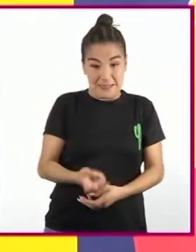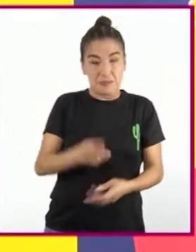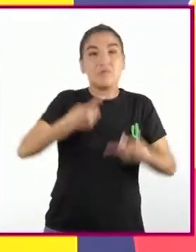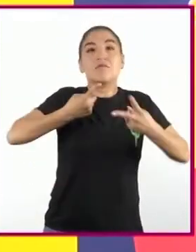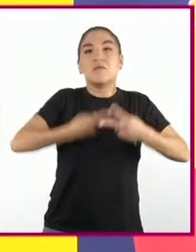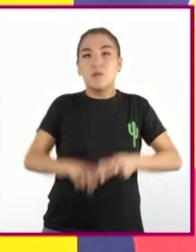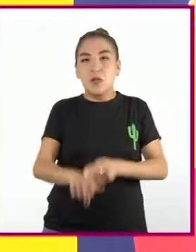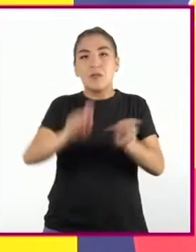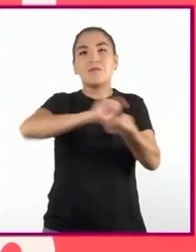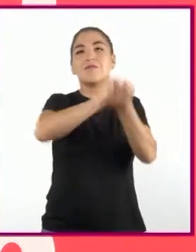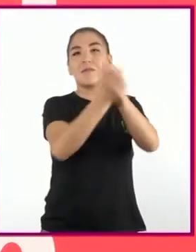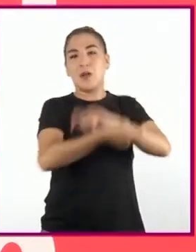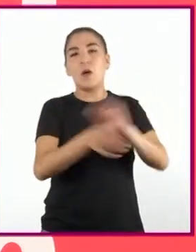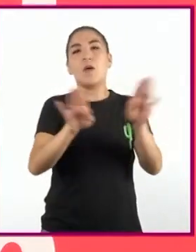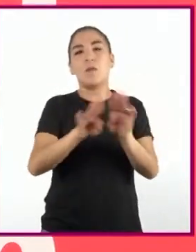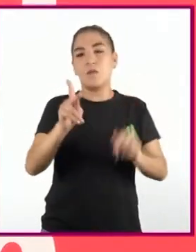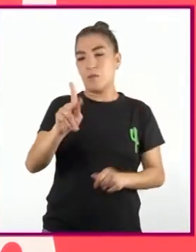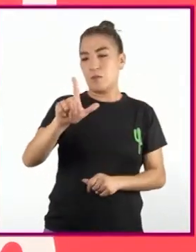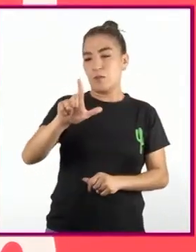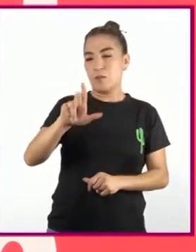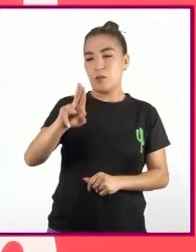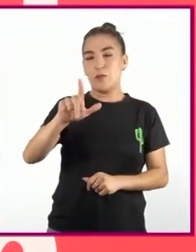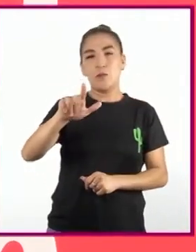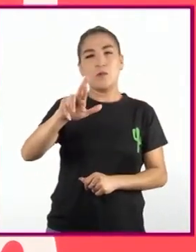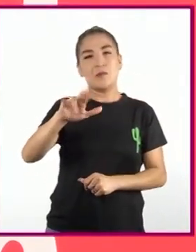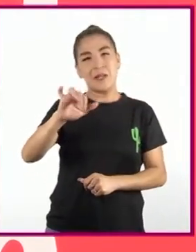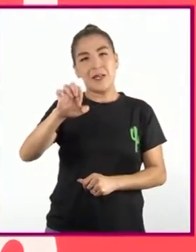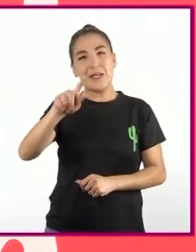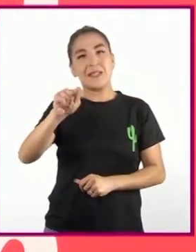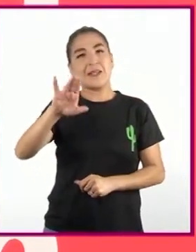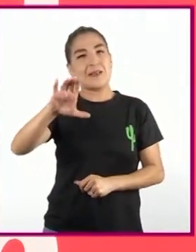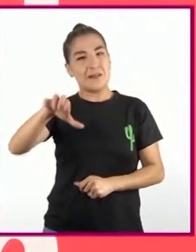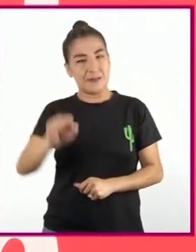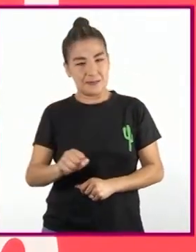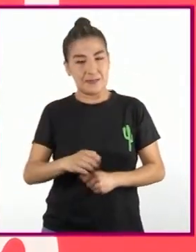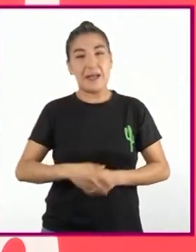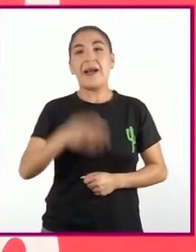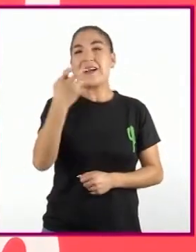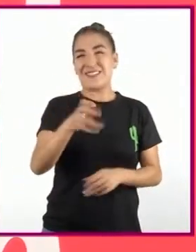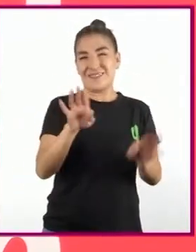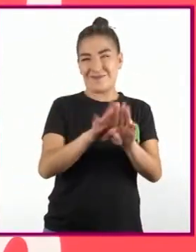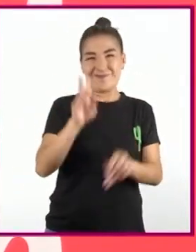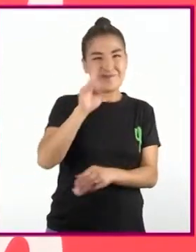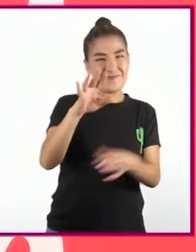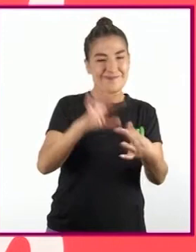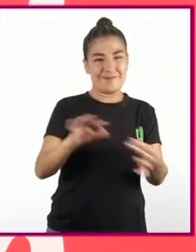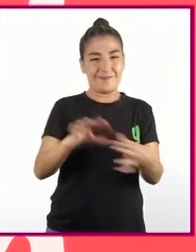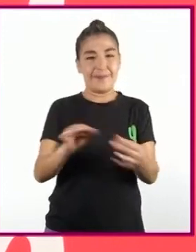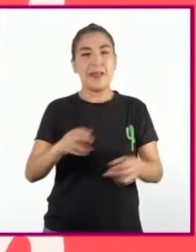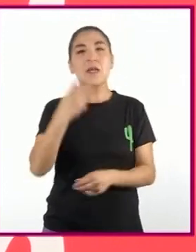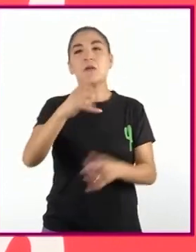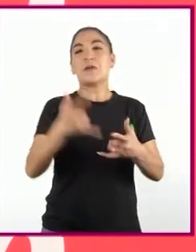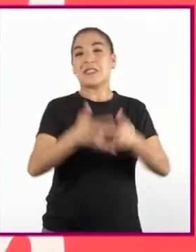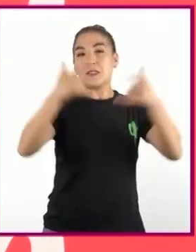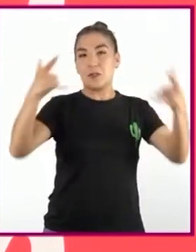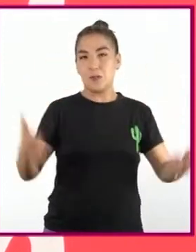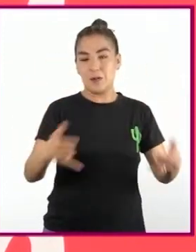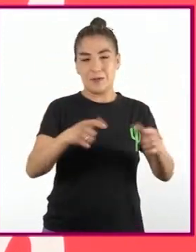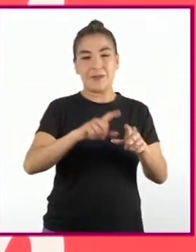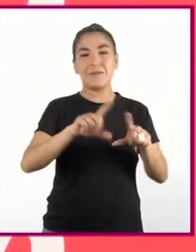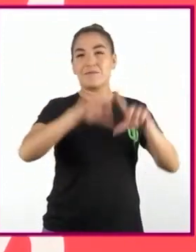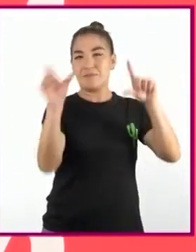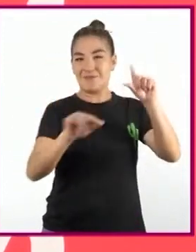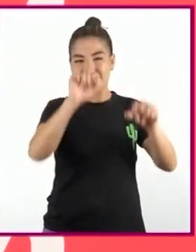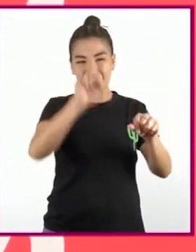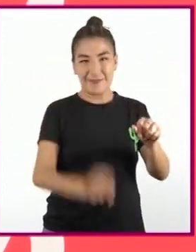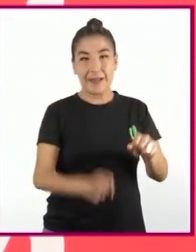sociedades pluriétnicas. Como pueden notar, en este periodo de la historia mesoamericana, las ciudades del